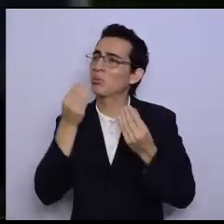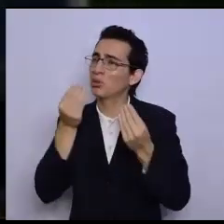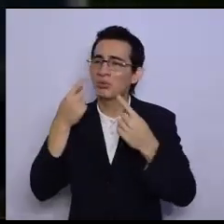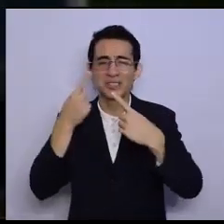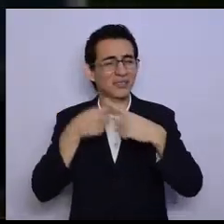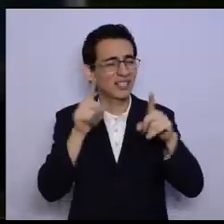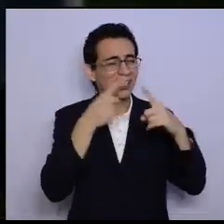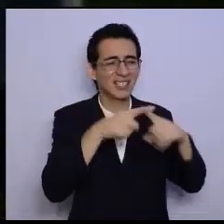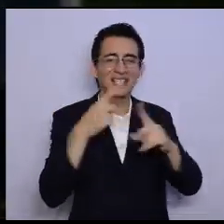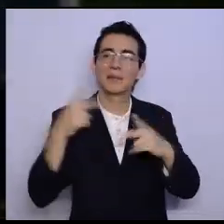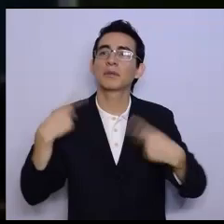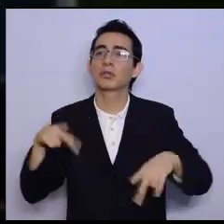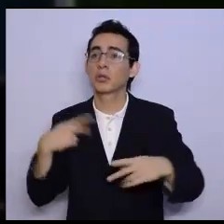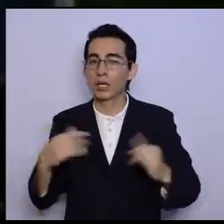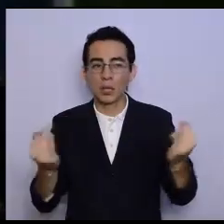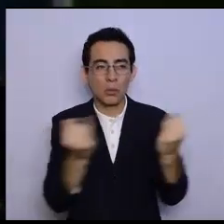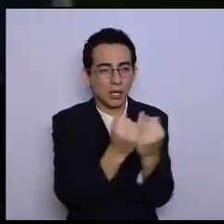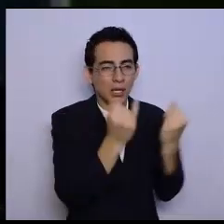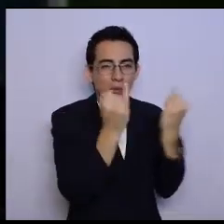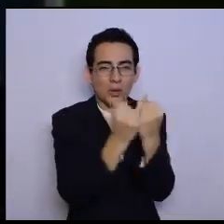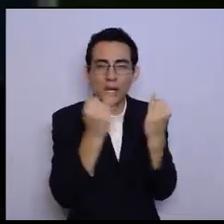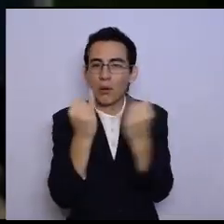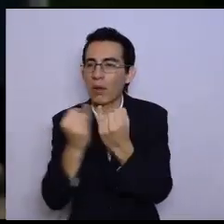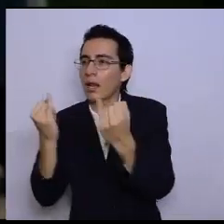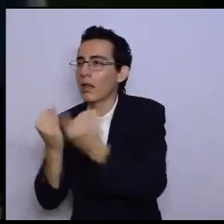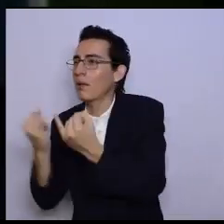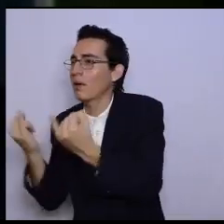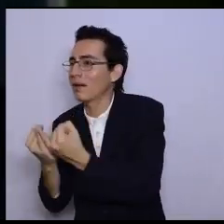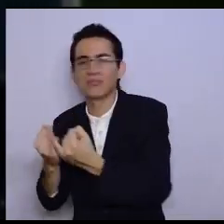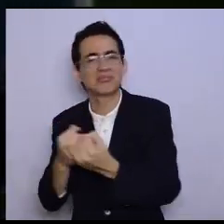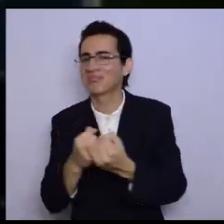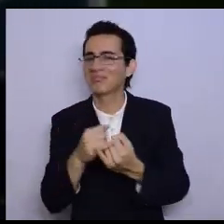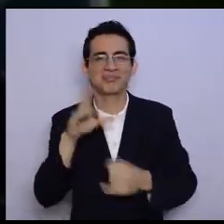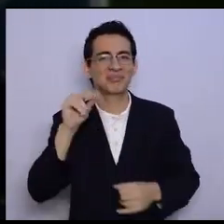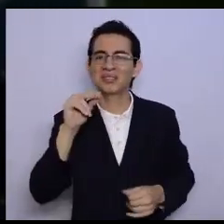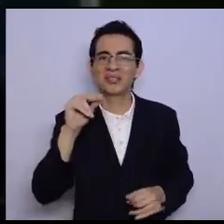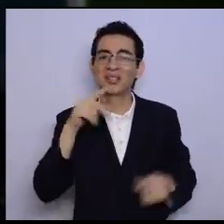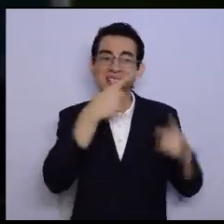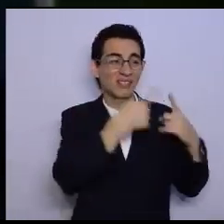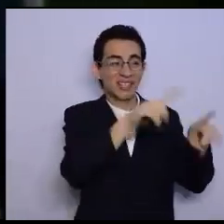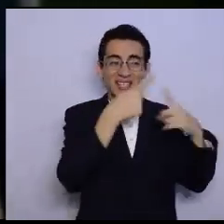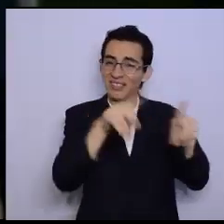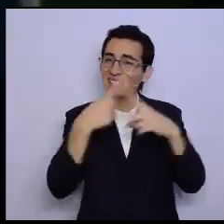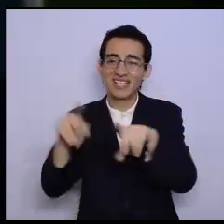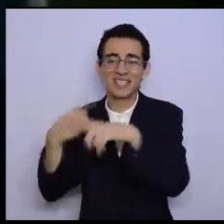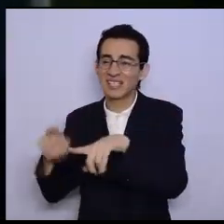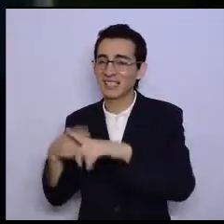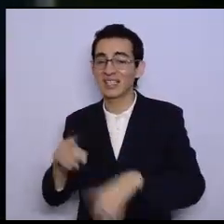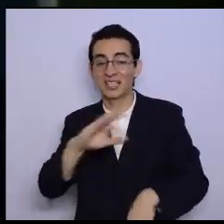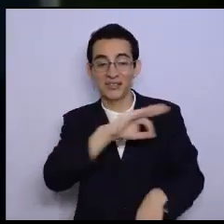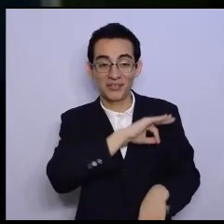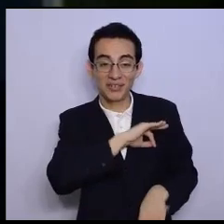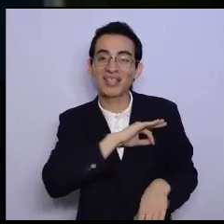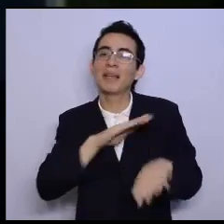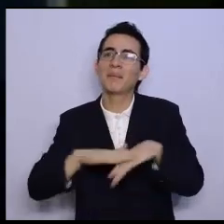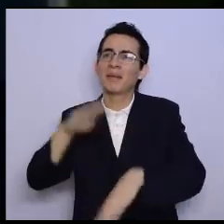de múltiples colores de pruebas. Entonces la fe, mucho más preciosa que el